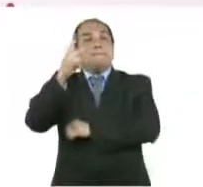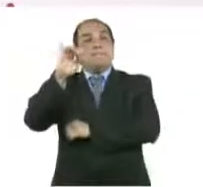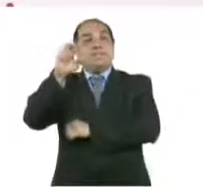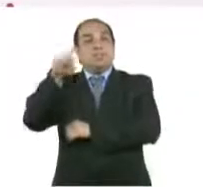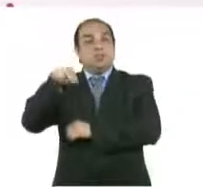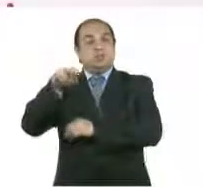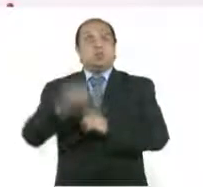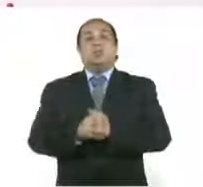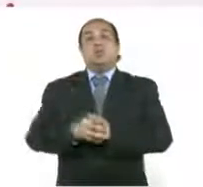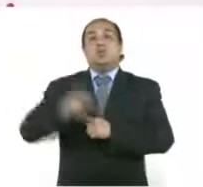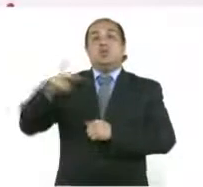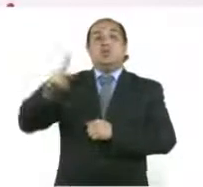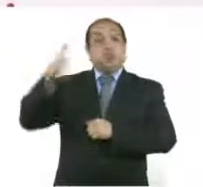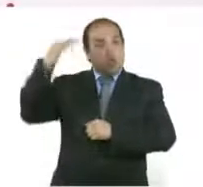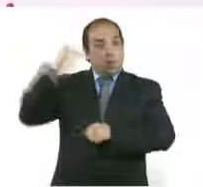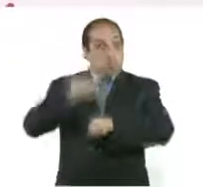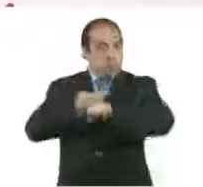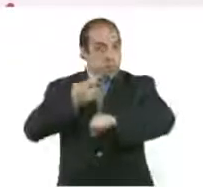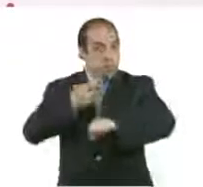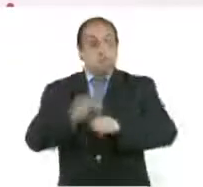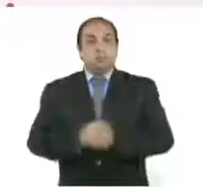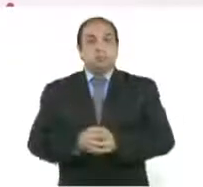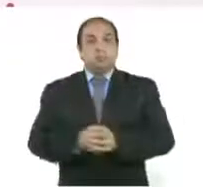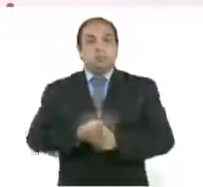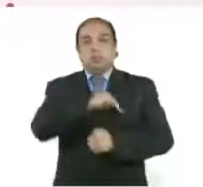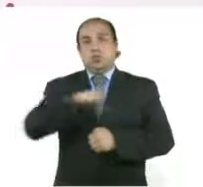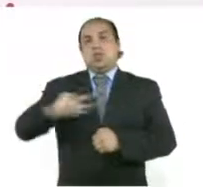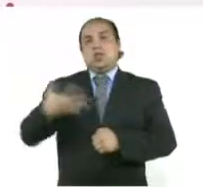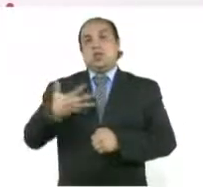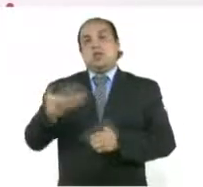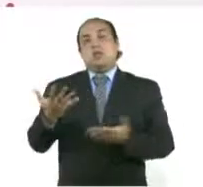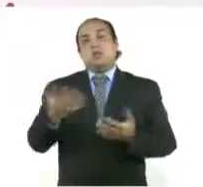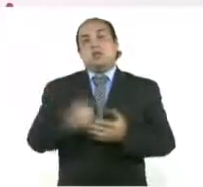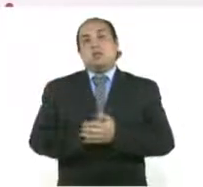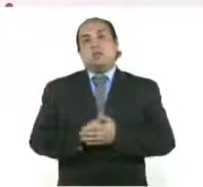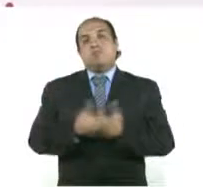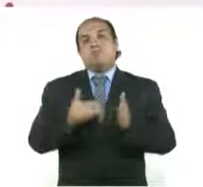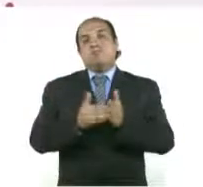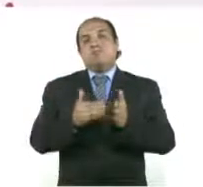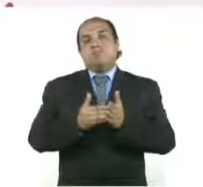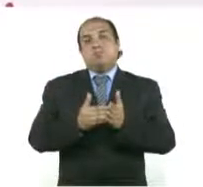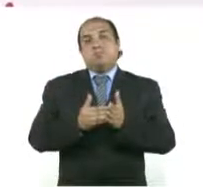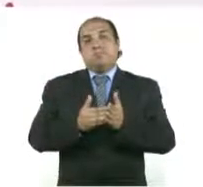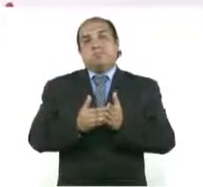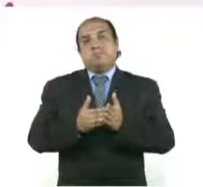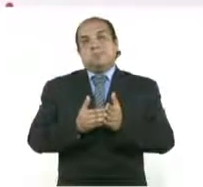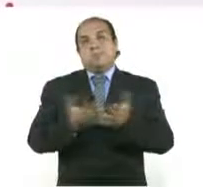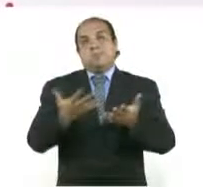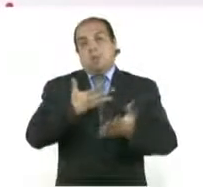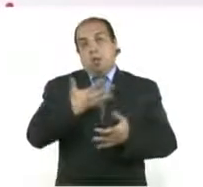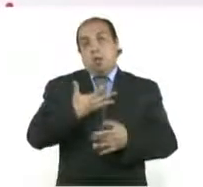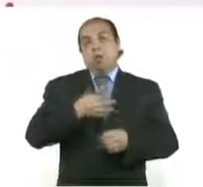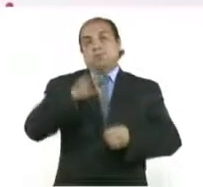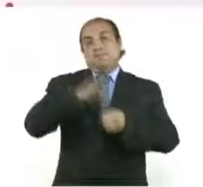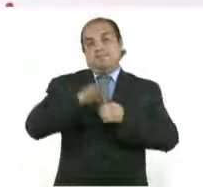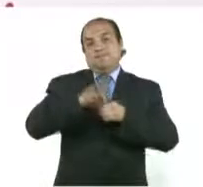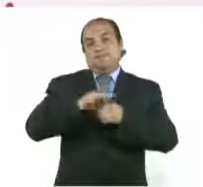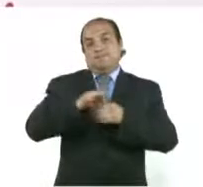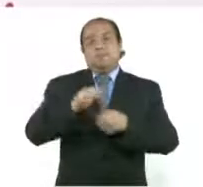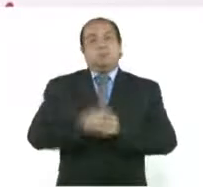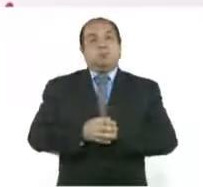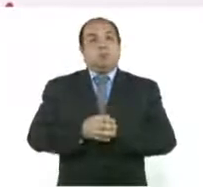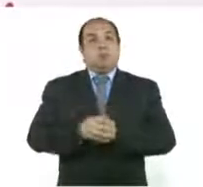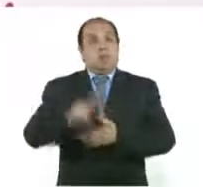los adultos mayores. Hemos estado en veda por la revocación del mandato. La ley